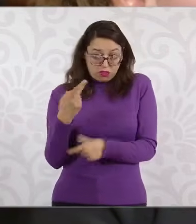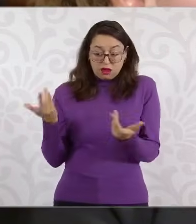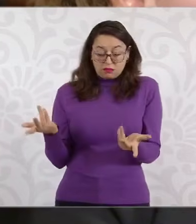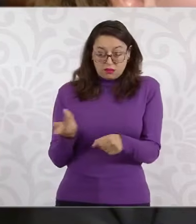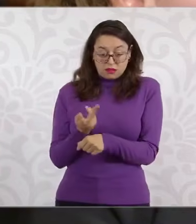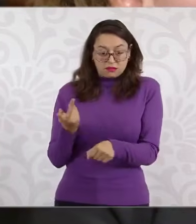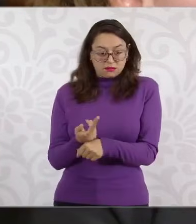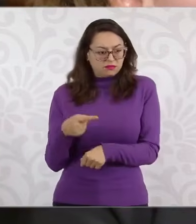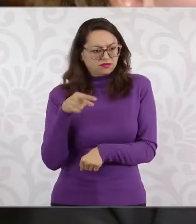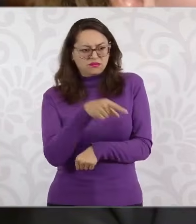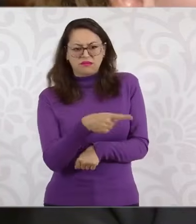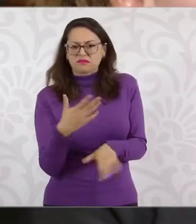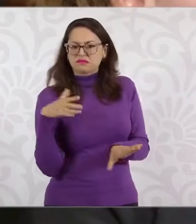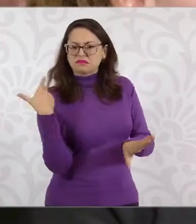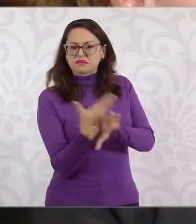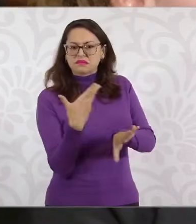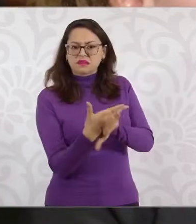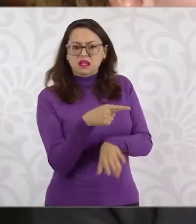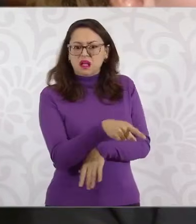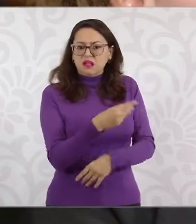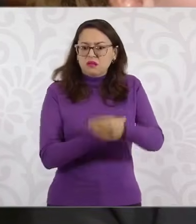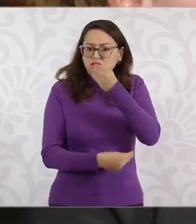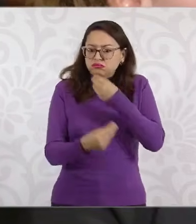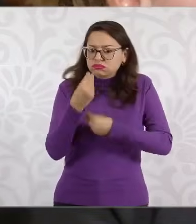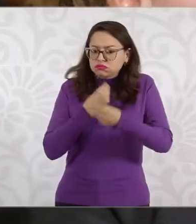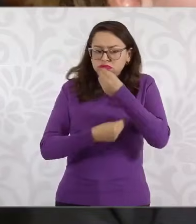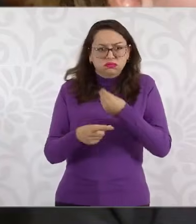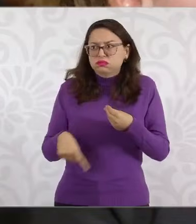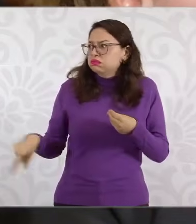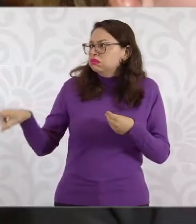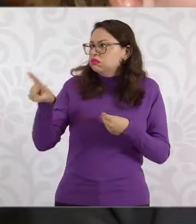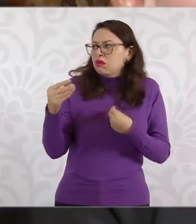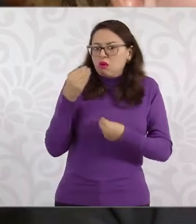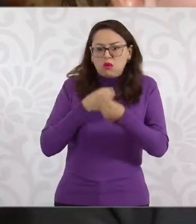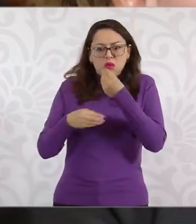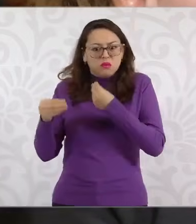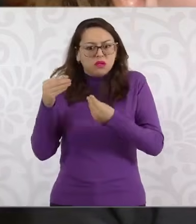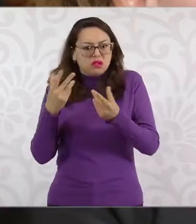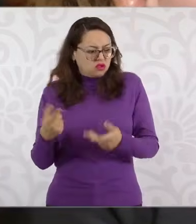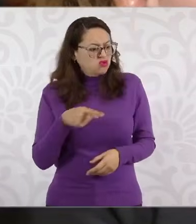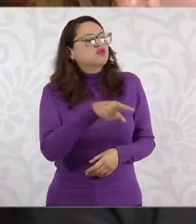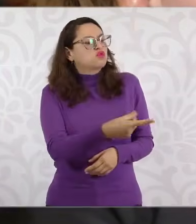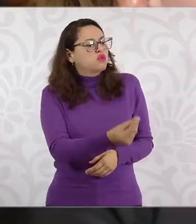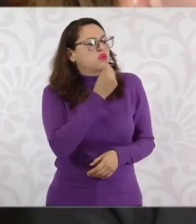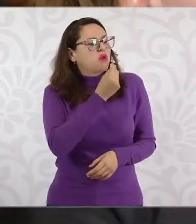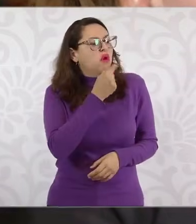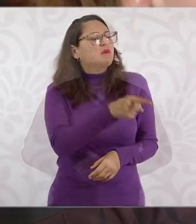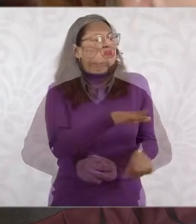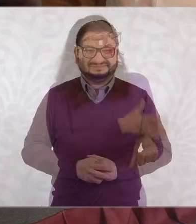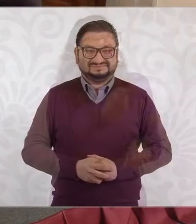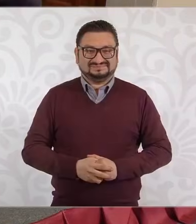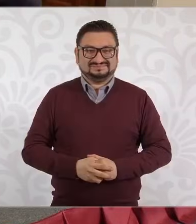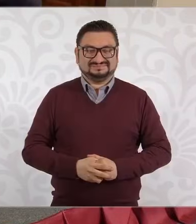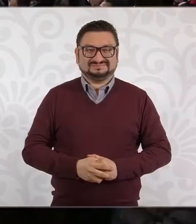la compañera le estaban acosando? Simplemente porque estaba comiendo lo que todos estaban comiendo, diciéndole: ¿y ahora tú por qué comes y tanto criticas al gobierno,